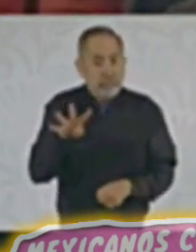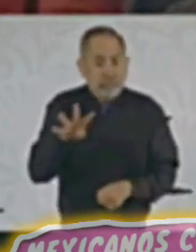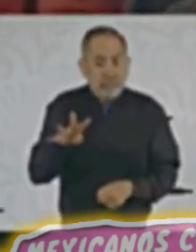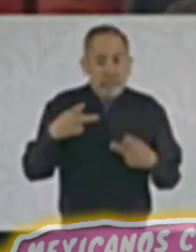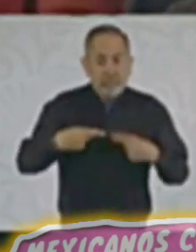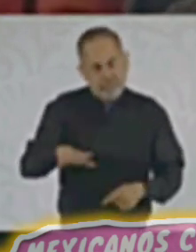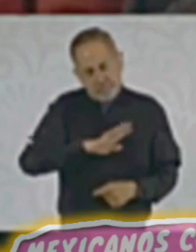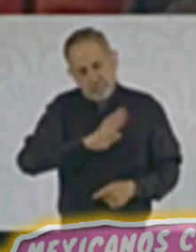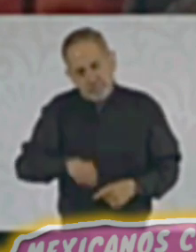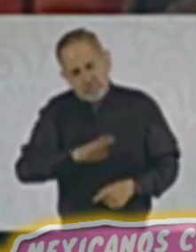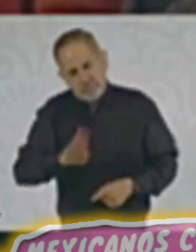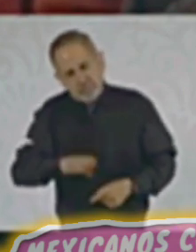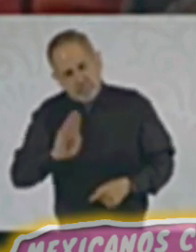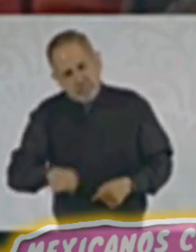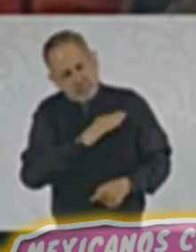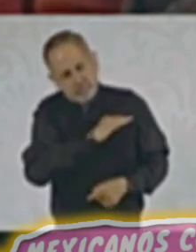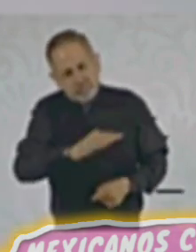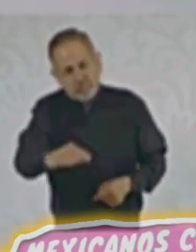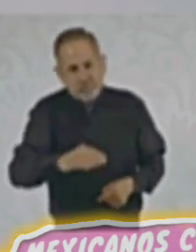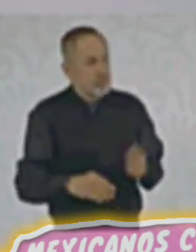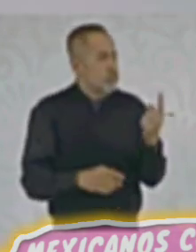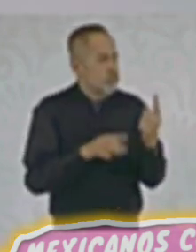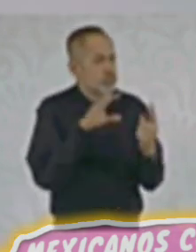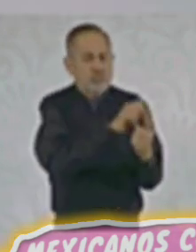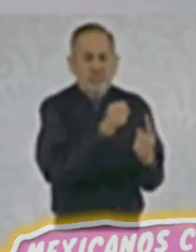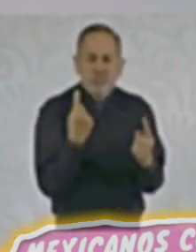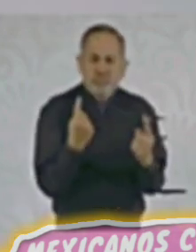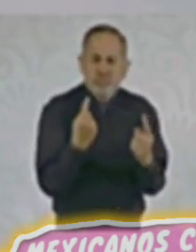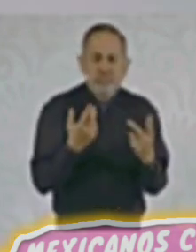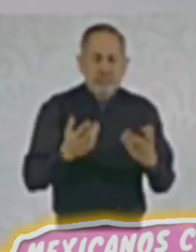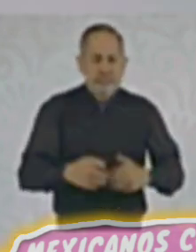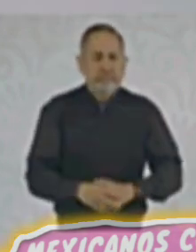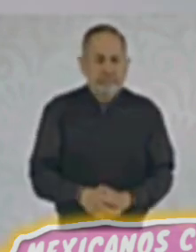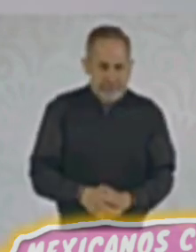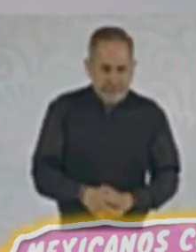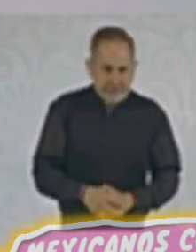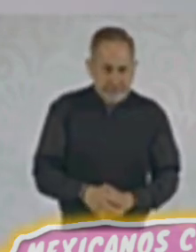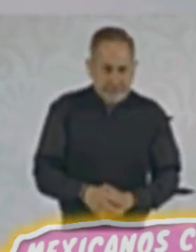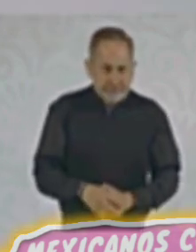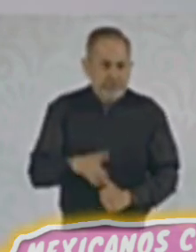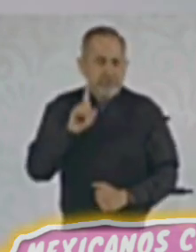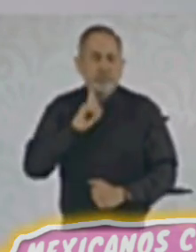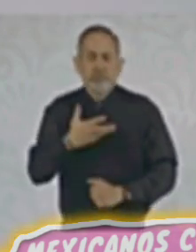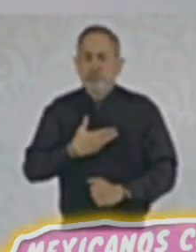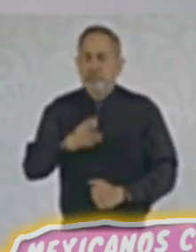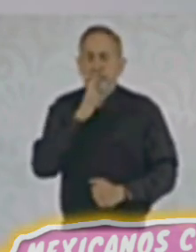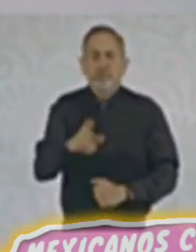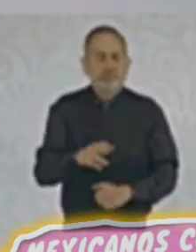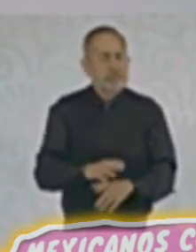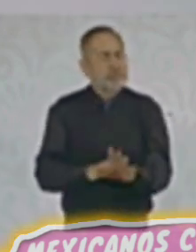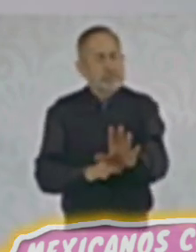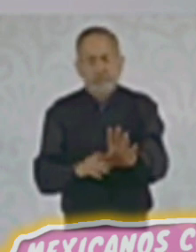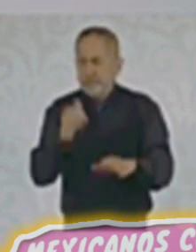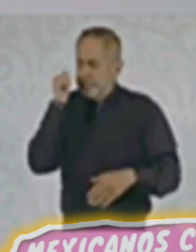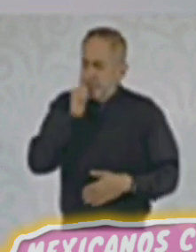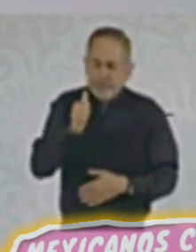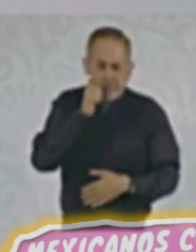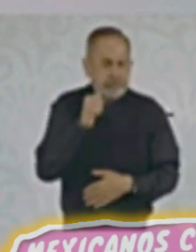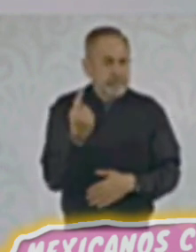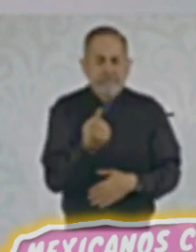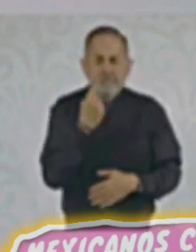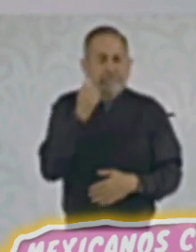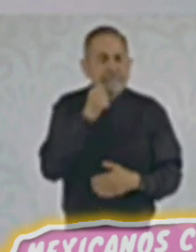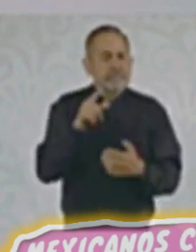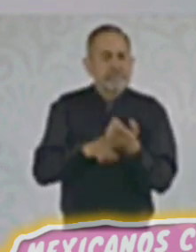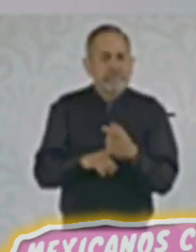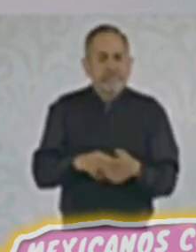perdieron la vida en este operativo. Toda acción de este tipo, en donde hay